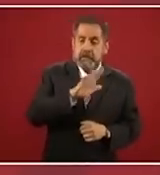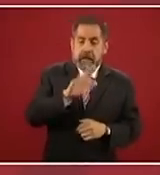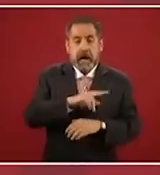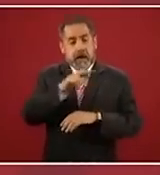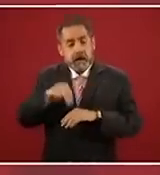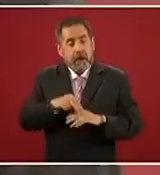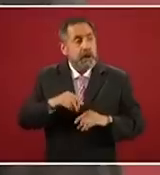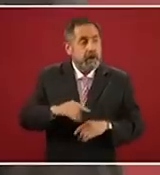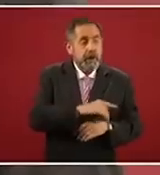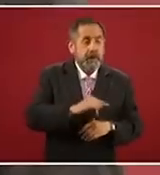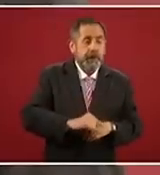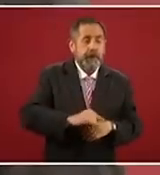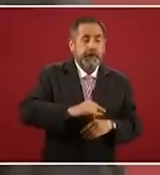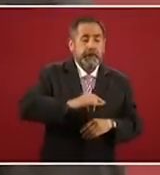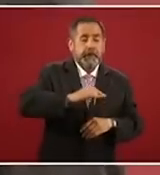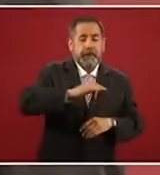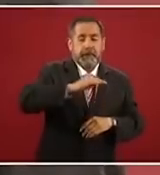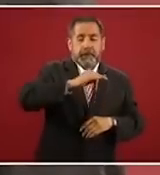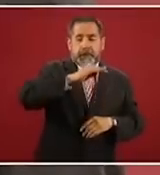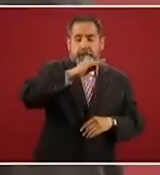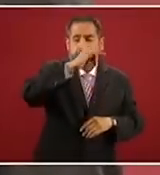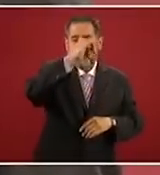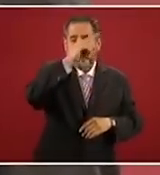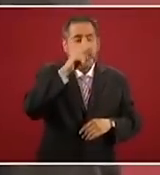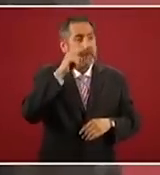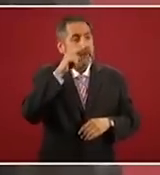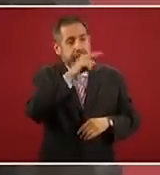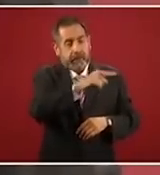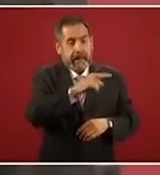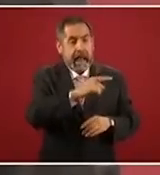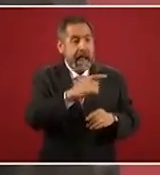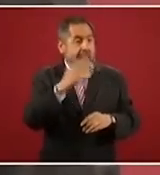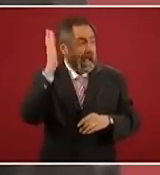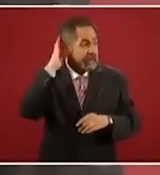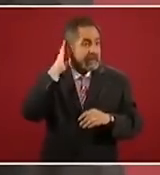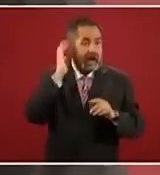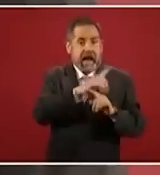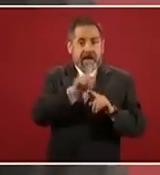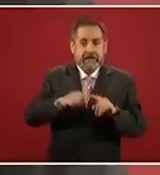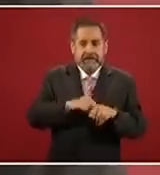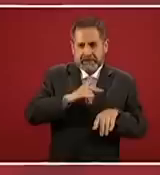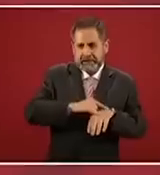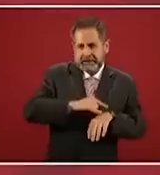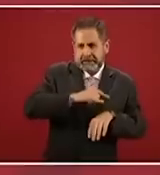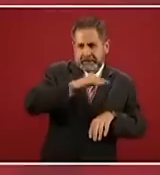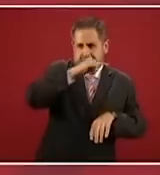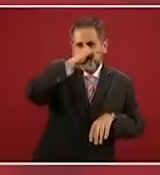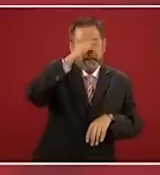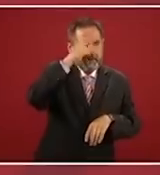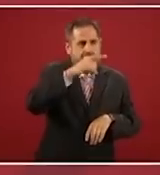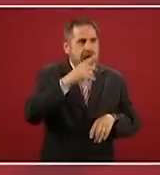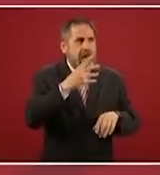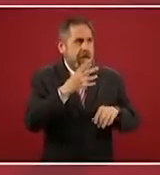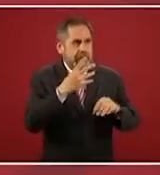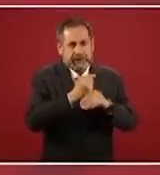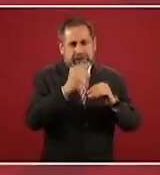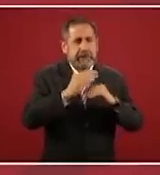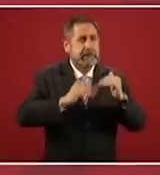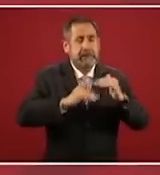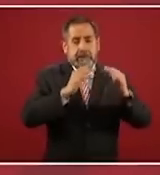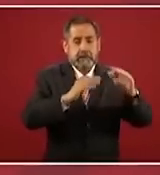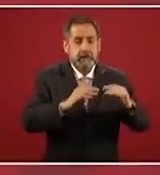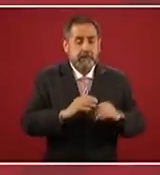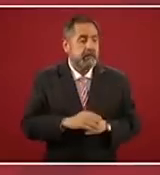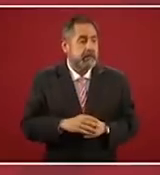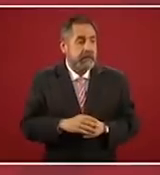subir por el elevador de carga porque estaba en proceso de construcción. Y